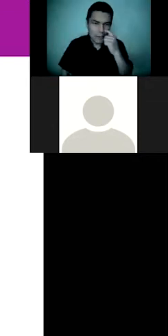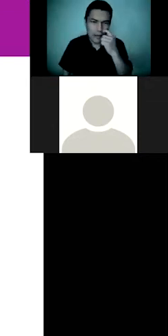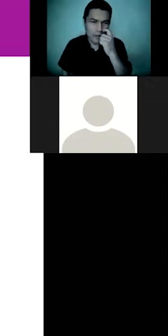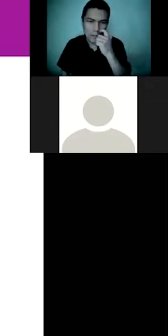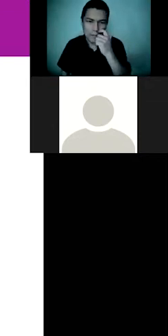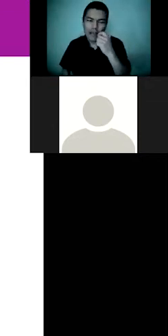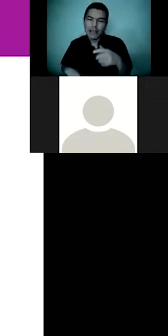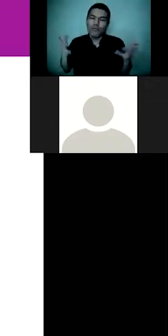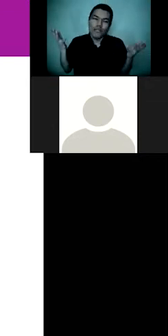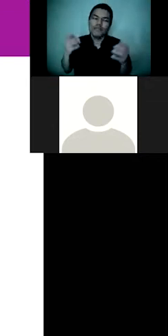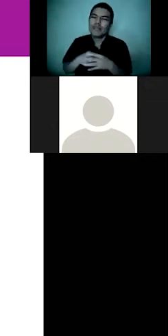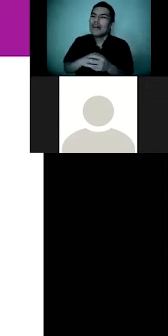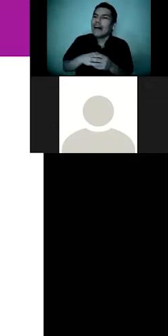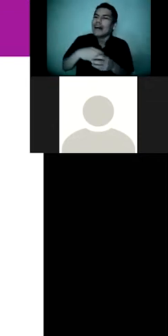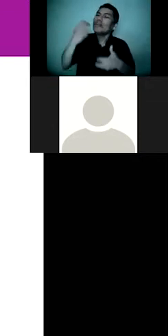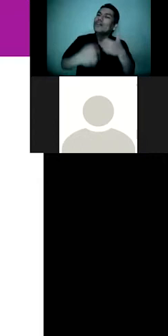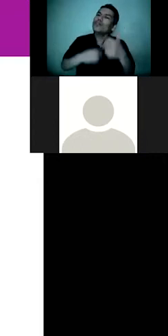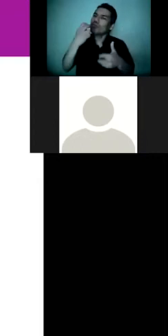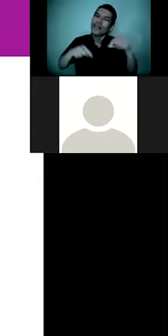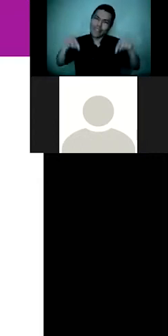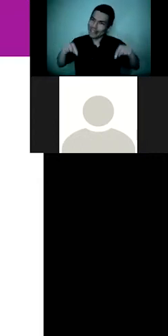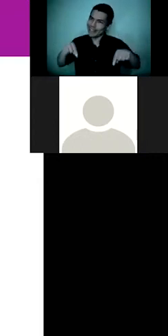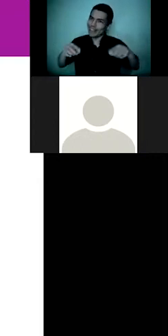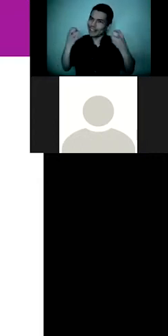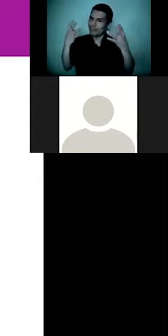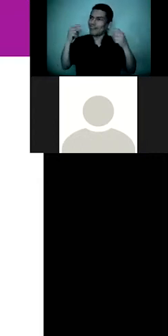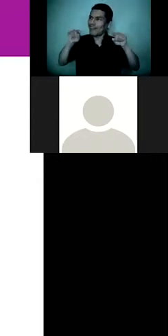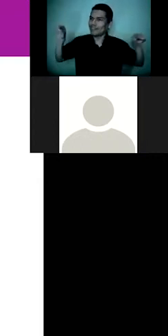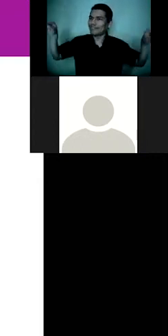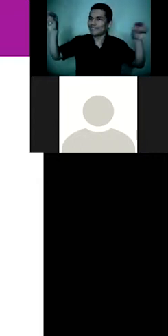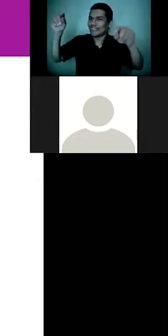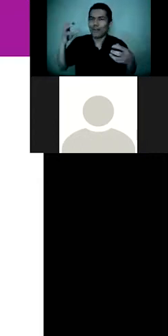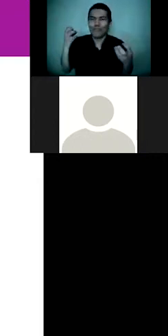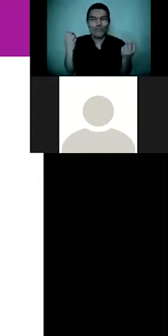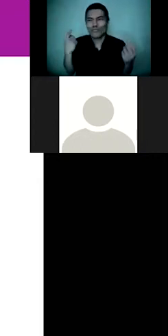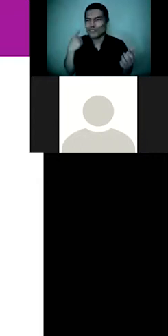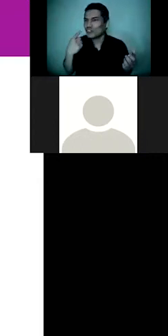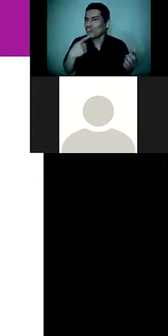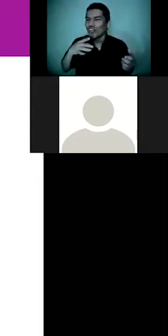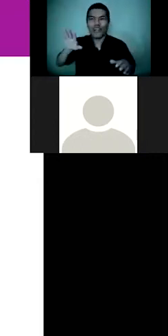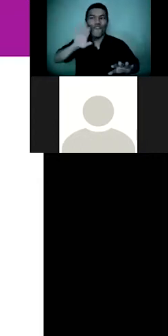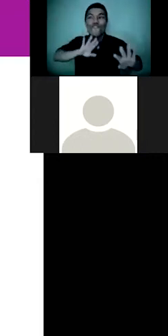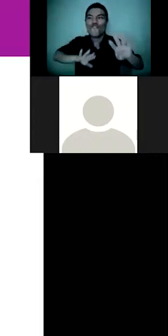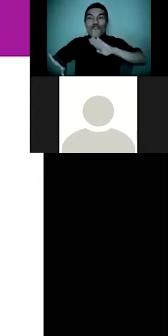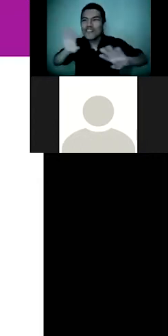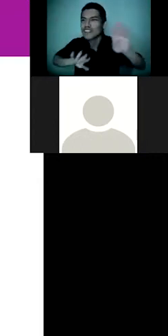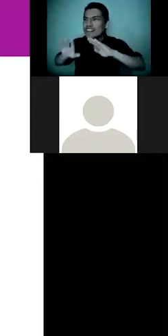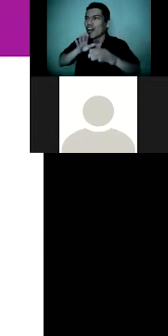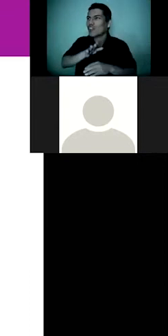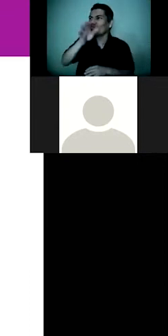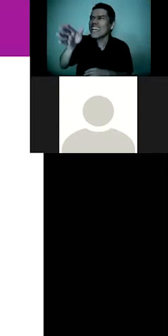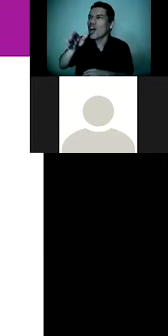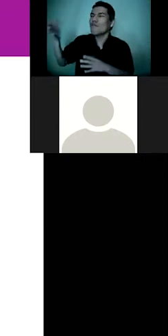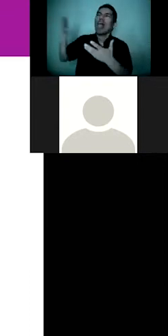Entonces, no puede ser posible que sea así, ¿no? Bueno, pero es así, ¿no? Entonces el problema es que acá muchas de las personas, muchos de los